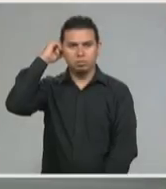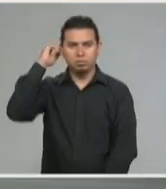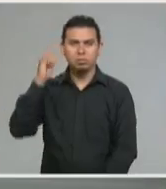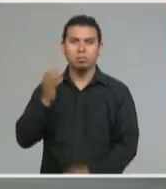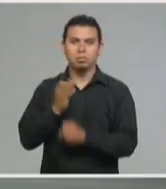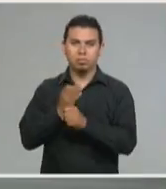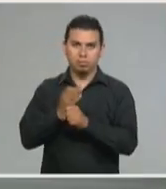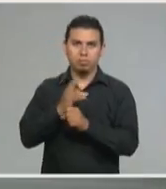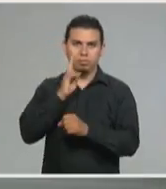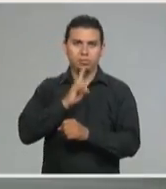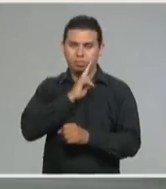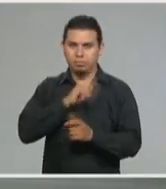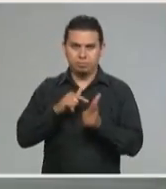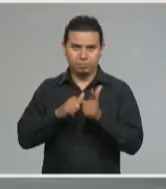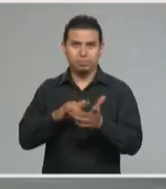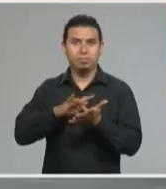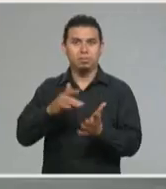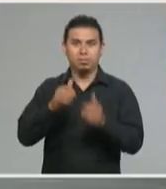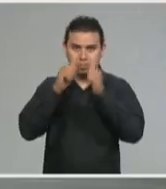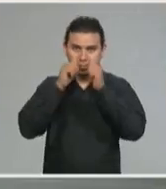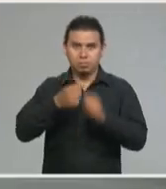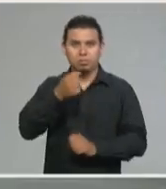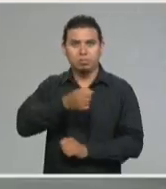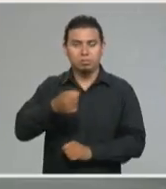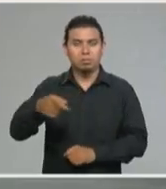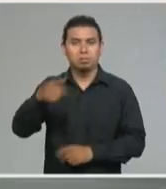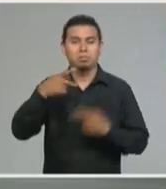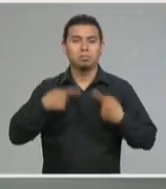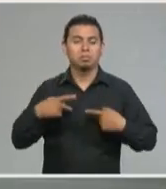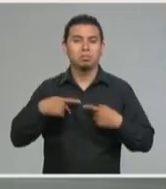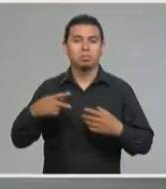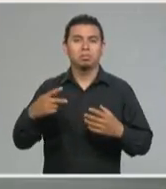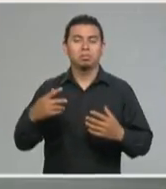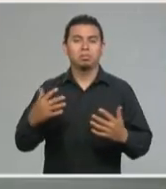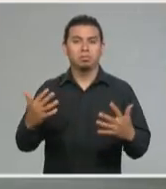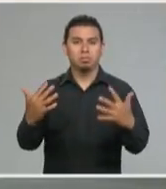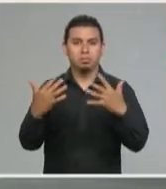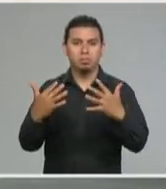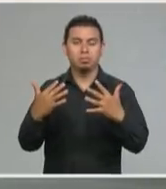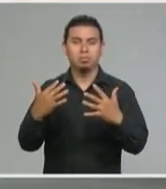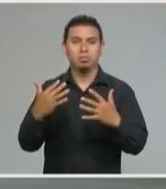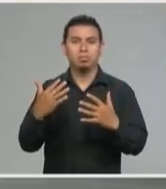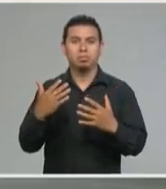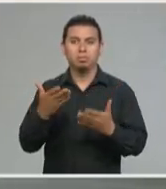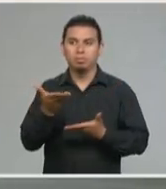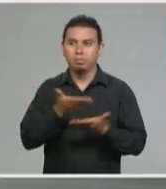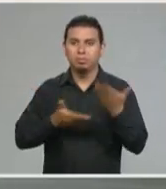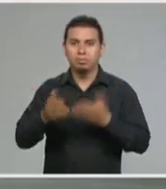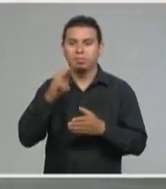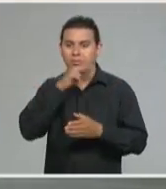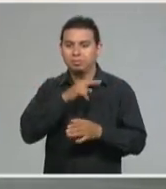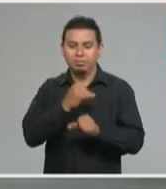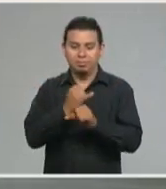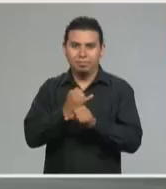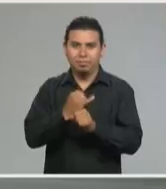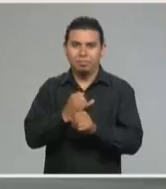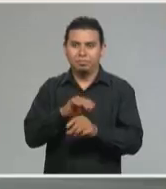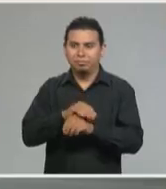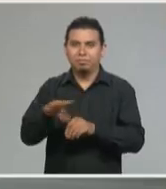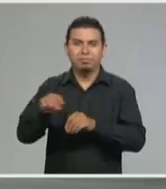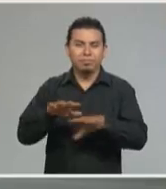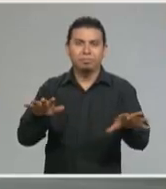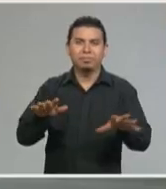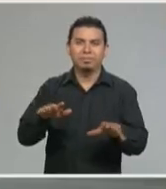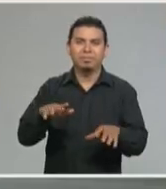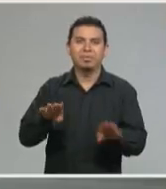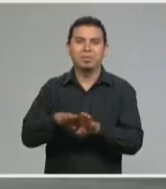Estamos de regreso. Gracias por acompañarnos y saludos también a las personas que nos hacen el favor de escribir, de compartir a través de sus redes sociales, singularmente